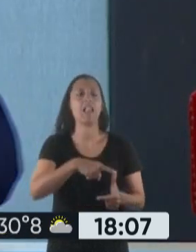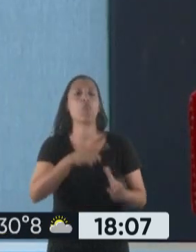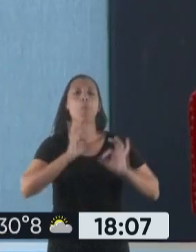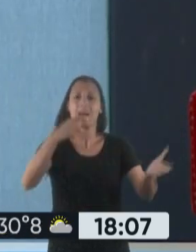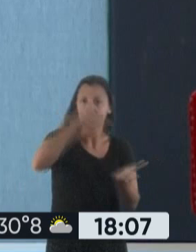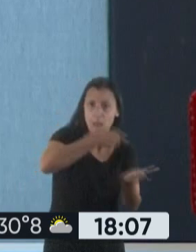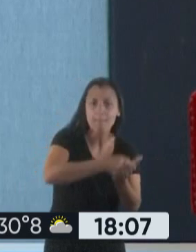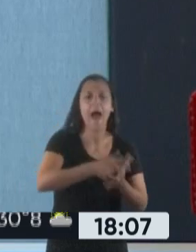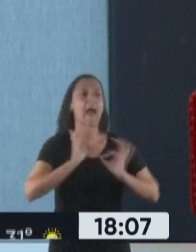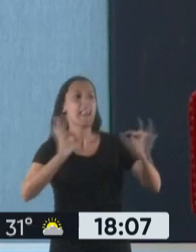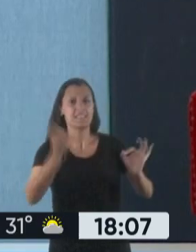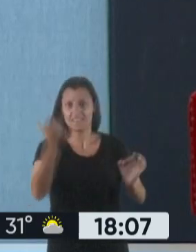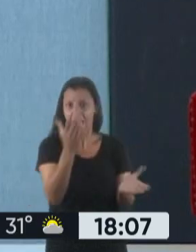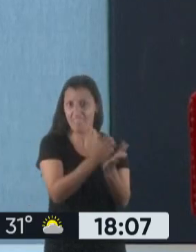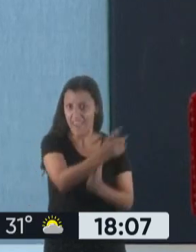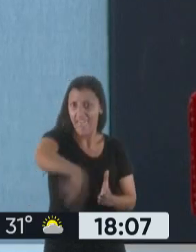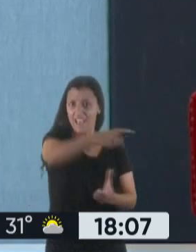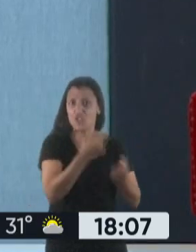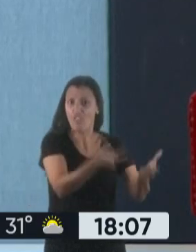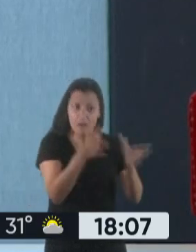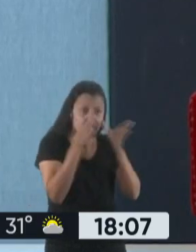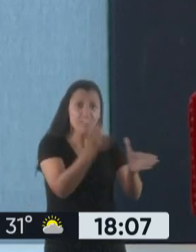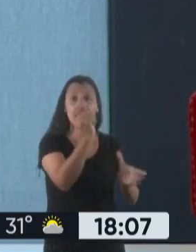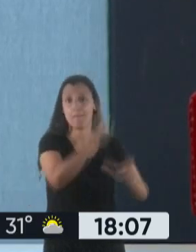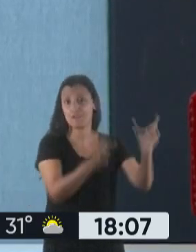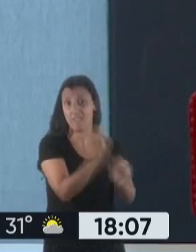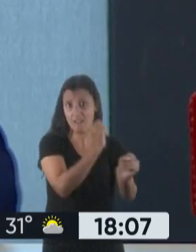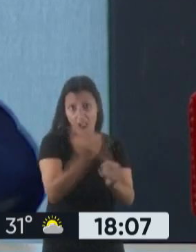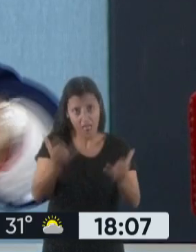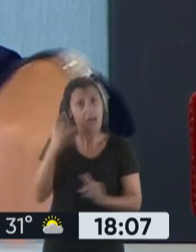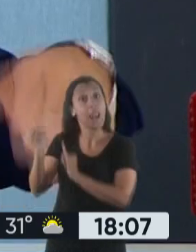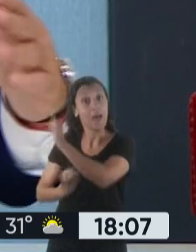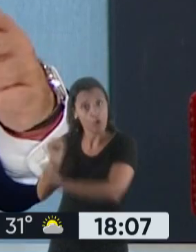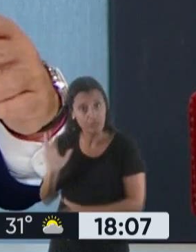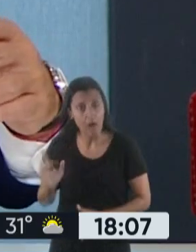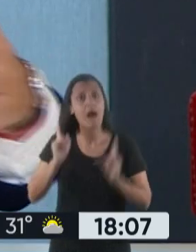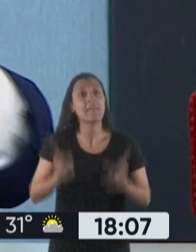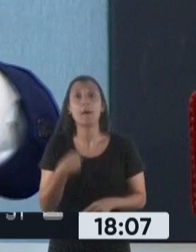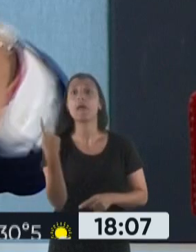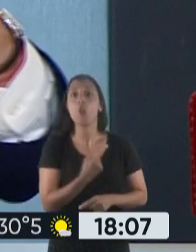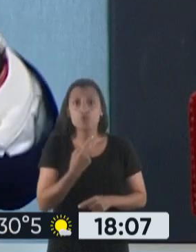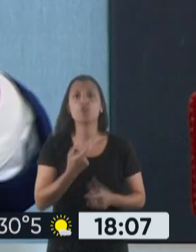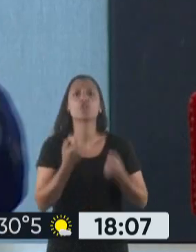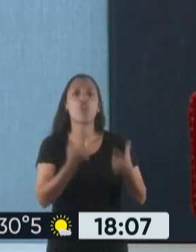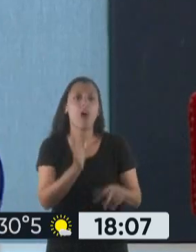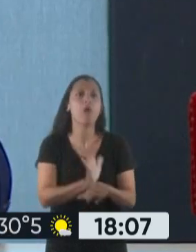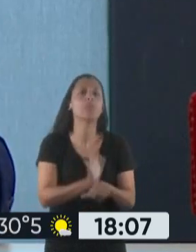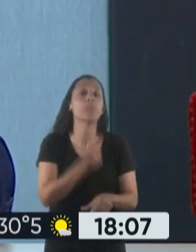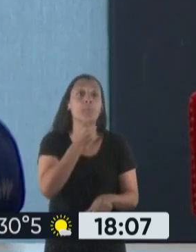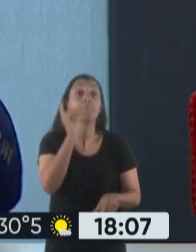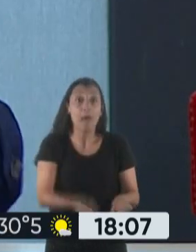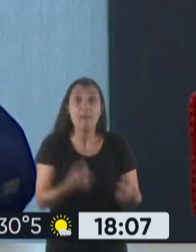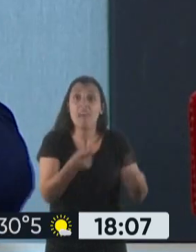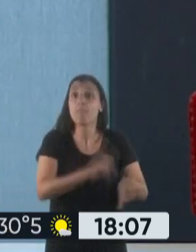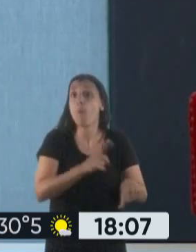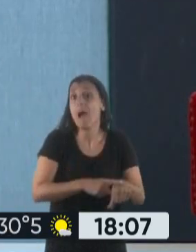a licencias, que han desarrollado un sistema inclusive para garantizarse el ocio